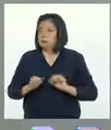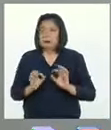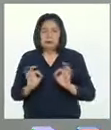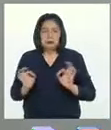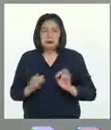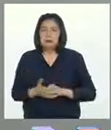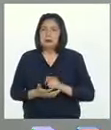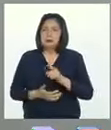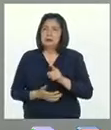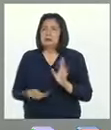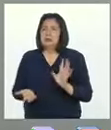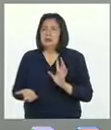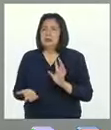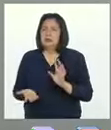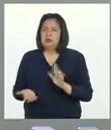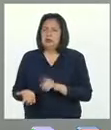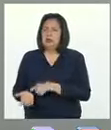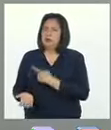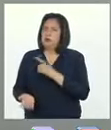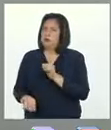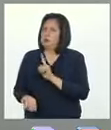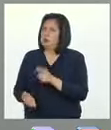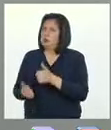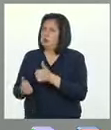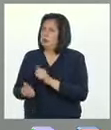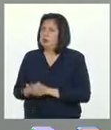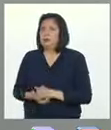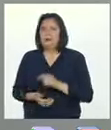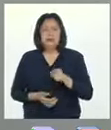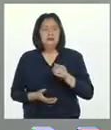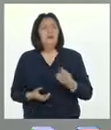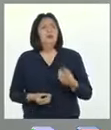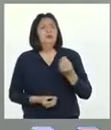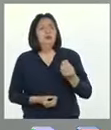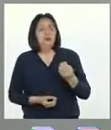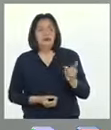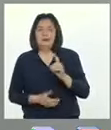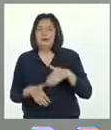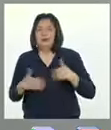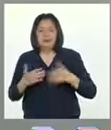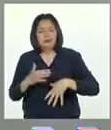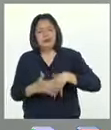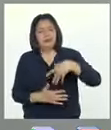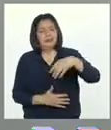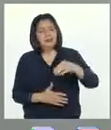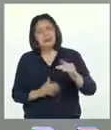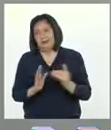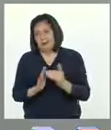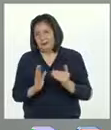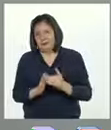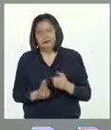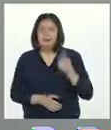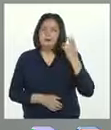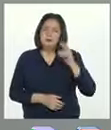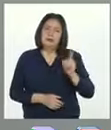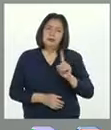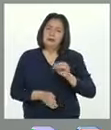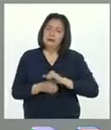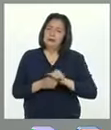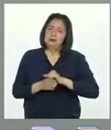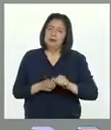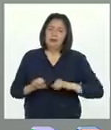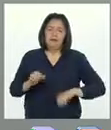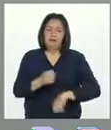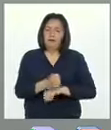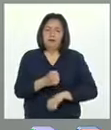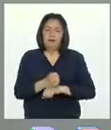física y ha adquirido hábitos poco saludables. Esto pasó porque no podía salir de casa, así que dejó de practicar